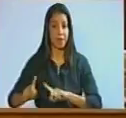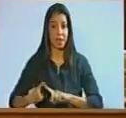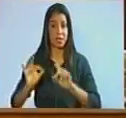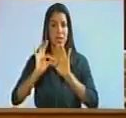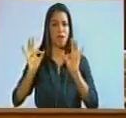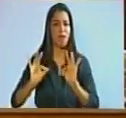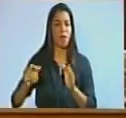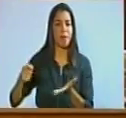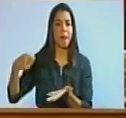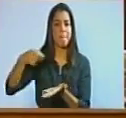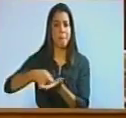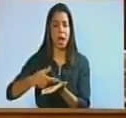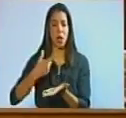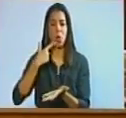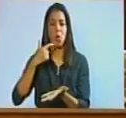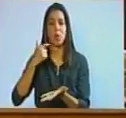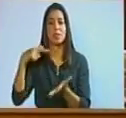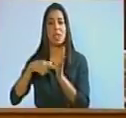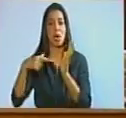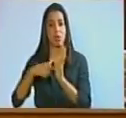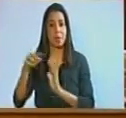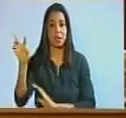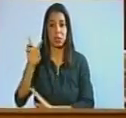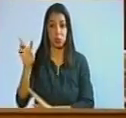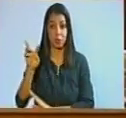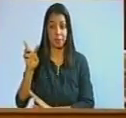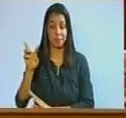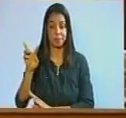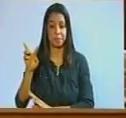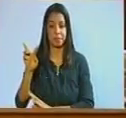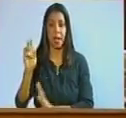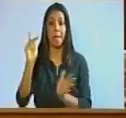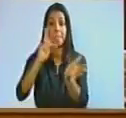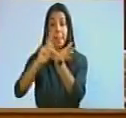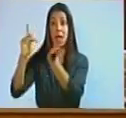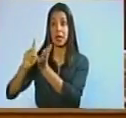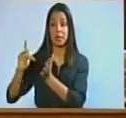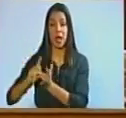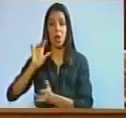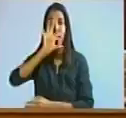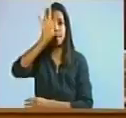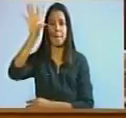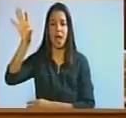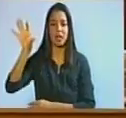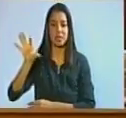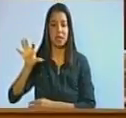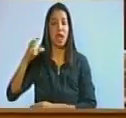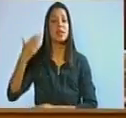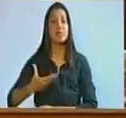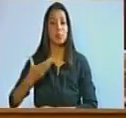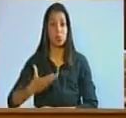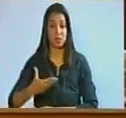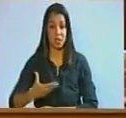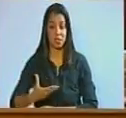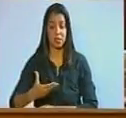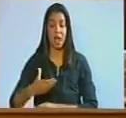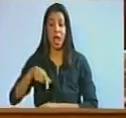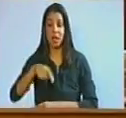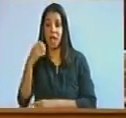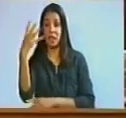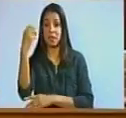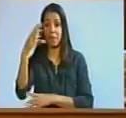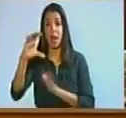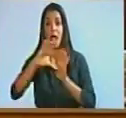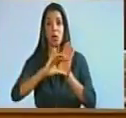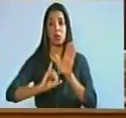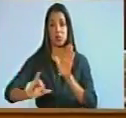bonos de deuda venezolana. Asistieron de distintos países y es importante que desde la Asamblea